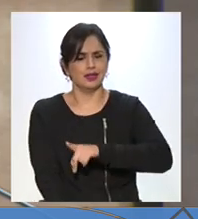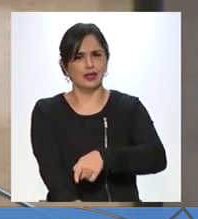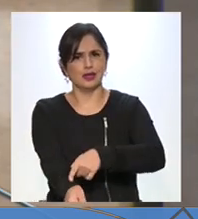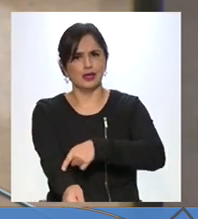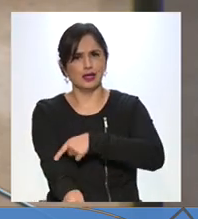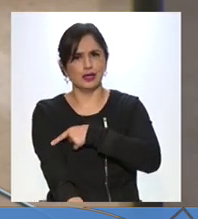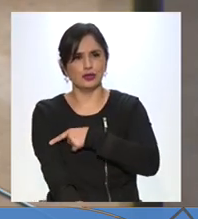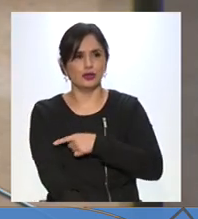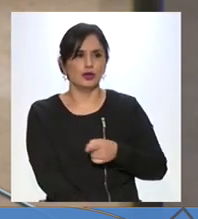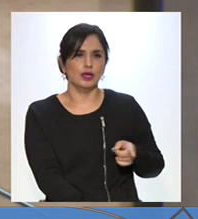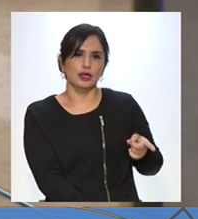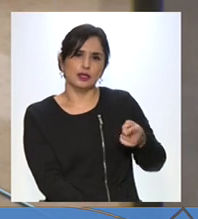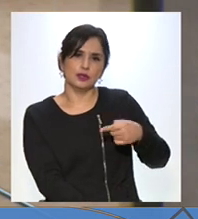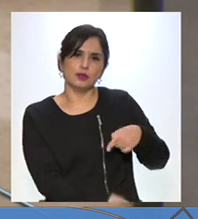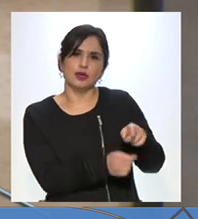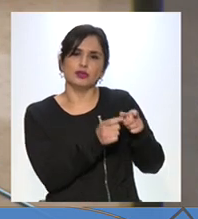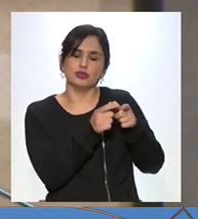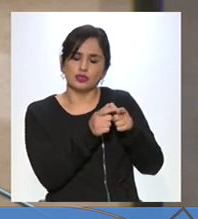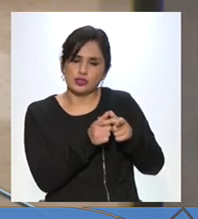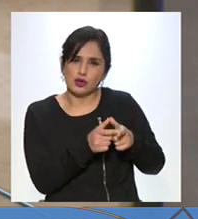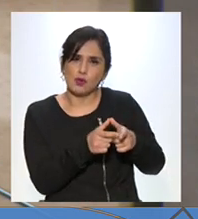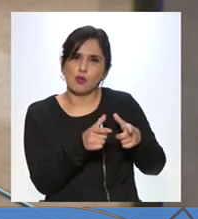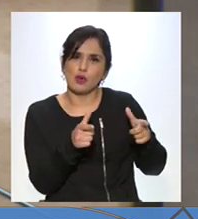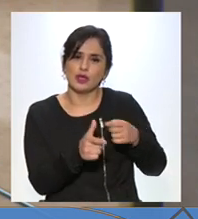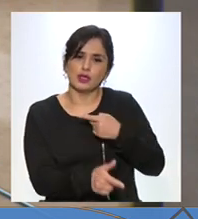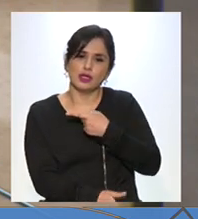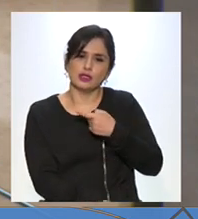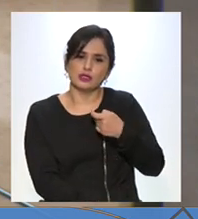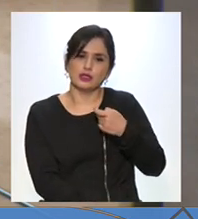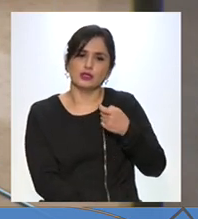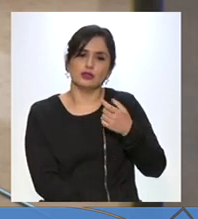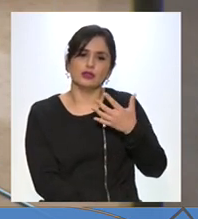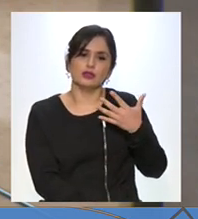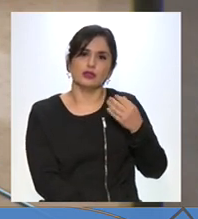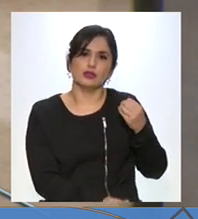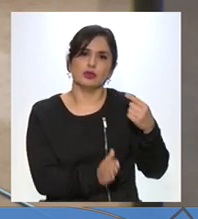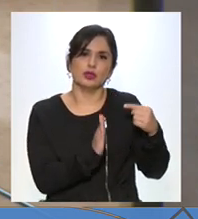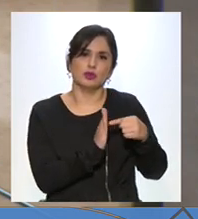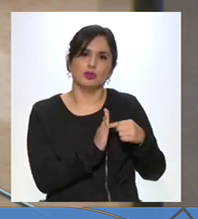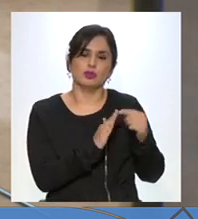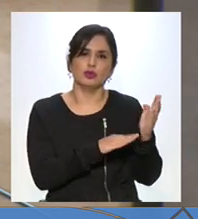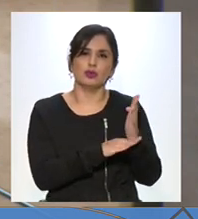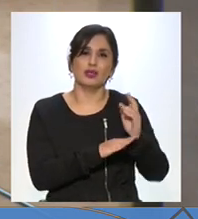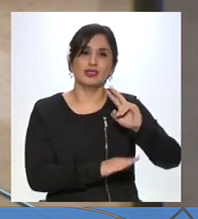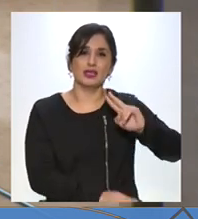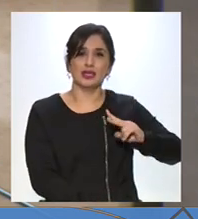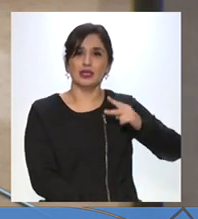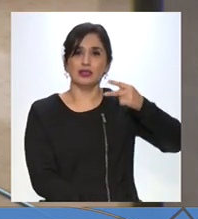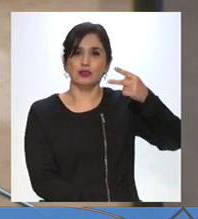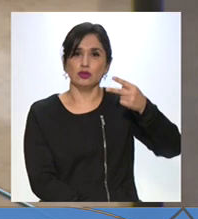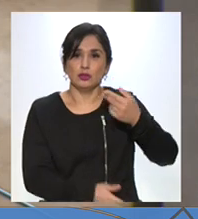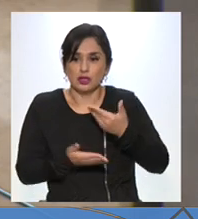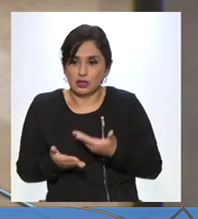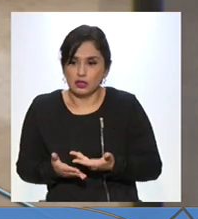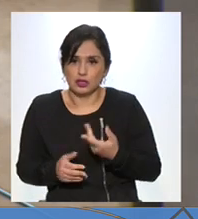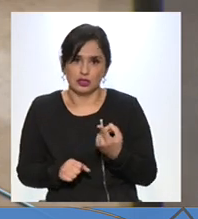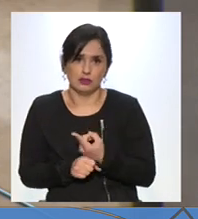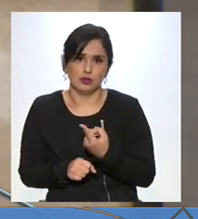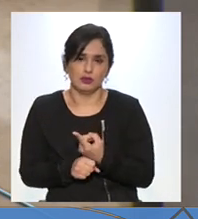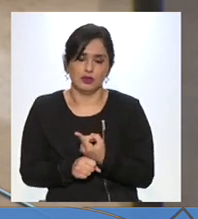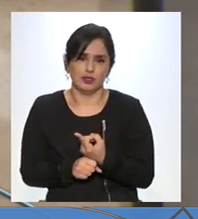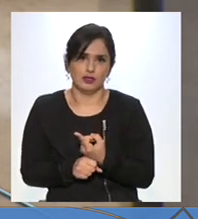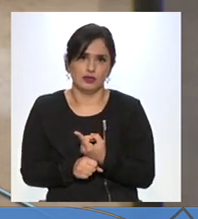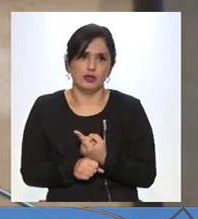Tesoro, ¿cierto?, se han incrementado en 150 puntos base, o sea, el doble de lo que estamos discutiendo ahora, y se han